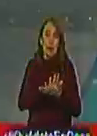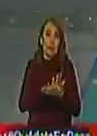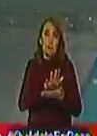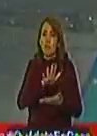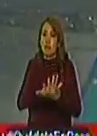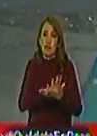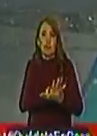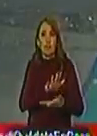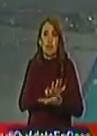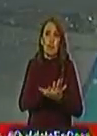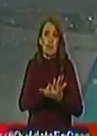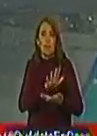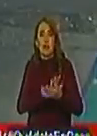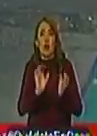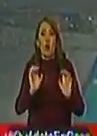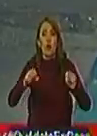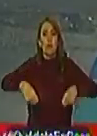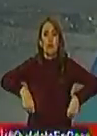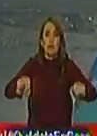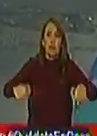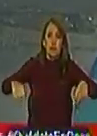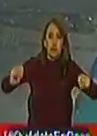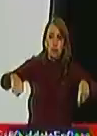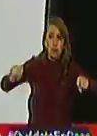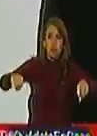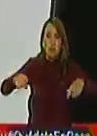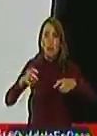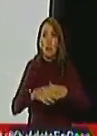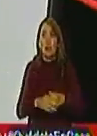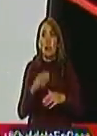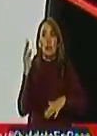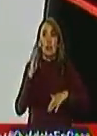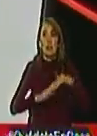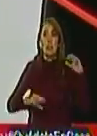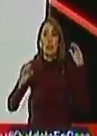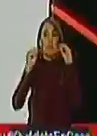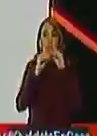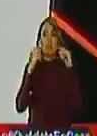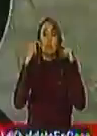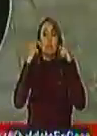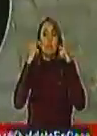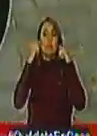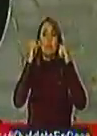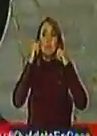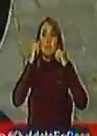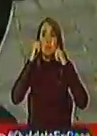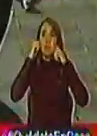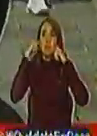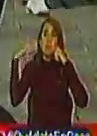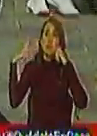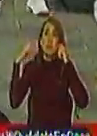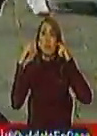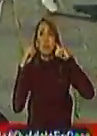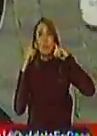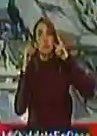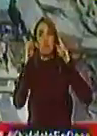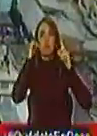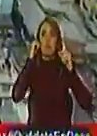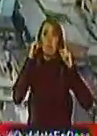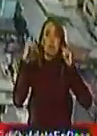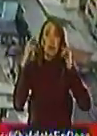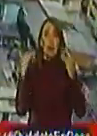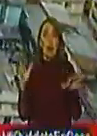durante horas el ruido del motor de un vehículo. Estos niveles, que superaban los máximos permitidos por la Organización Mundial de la